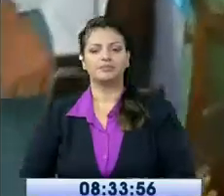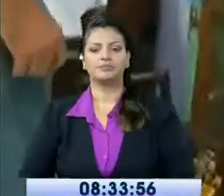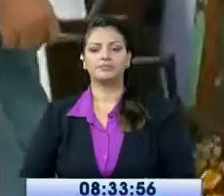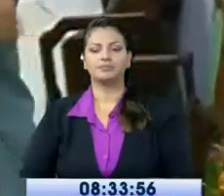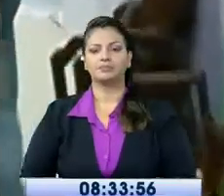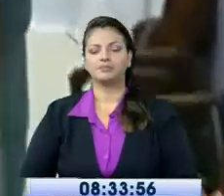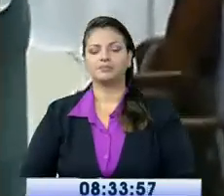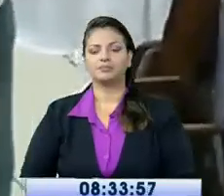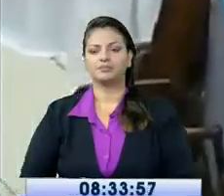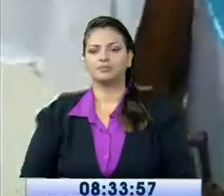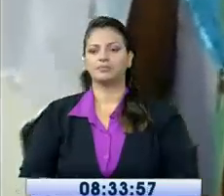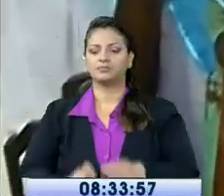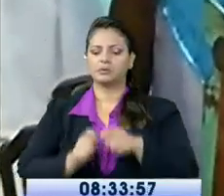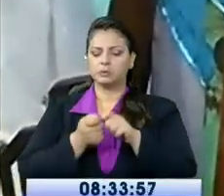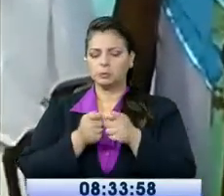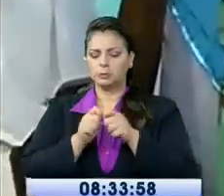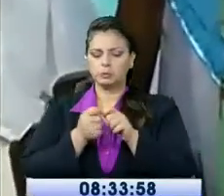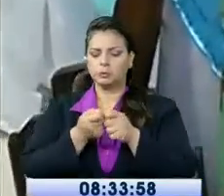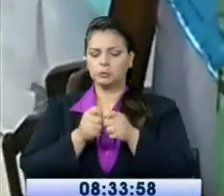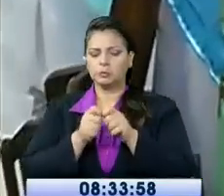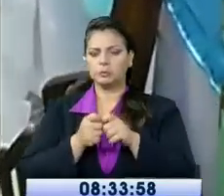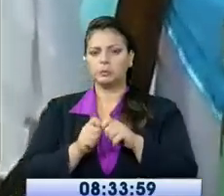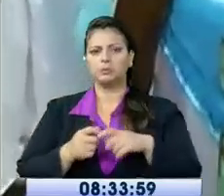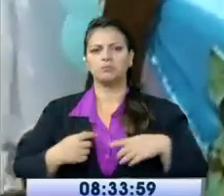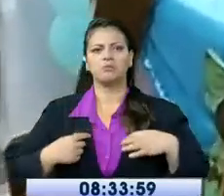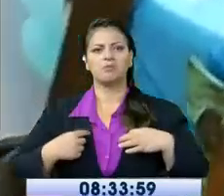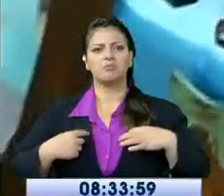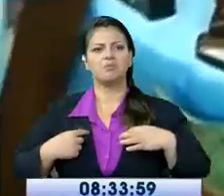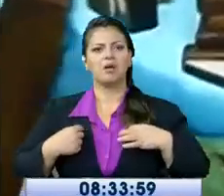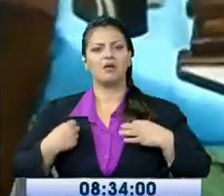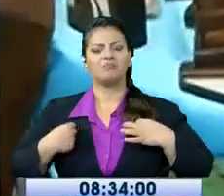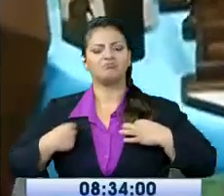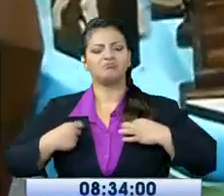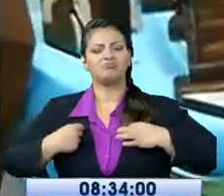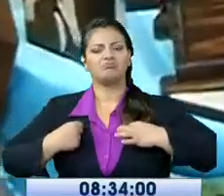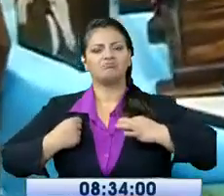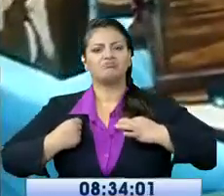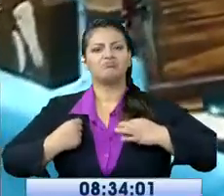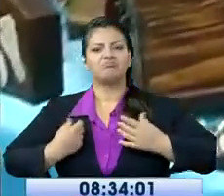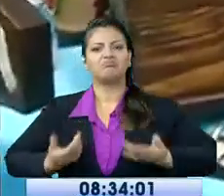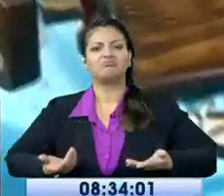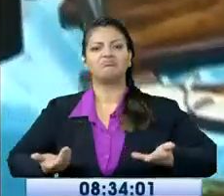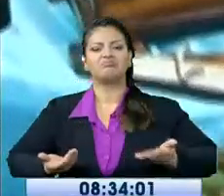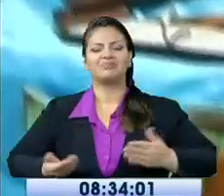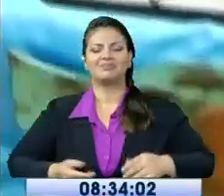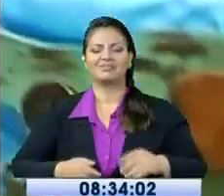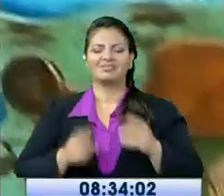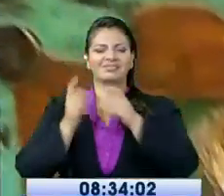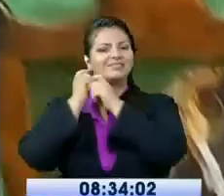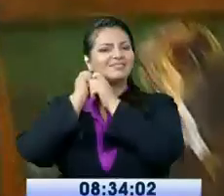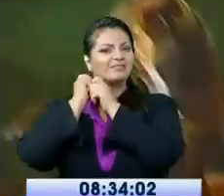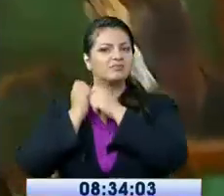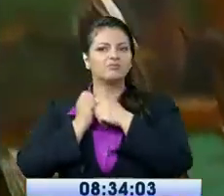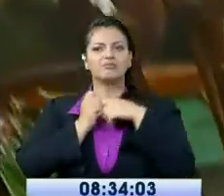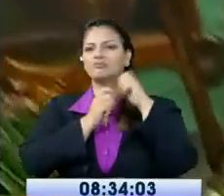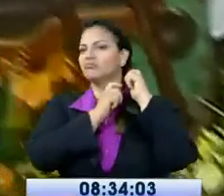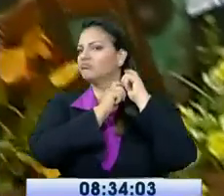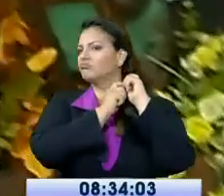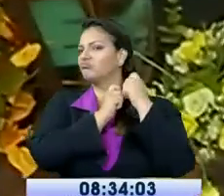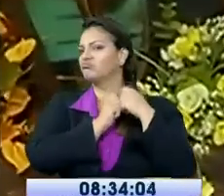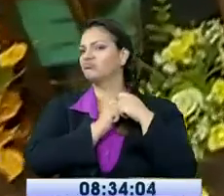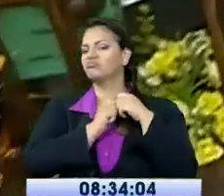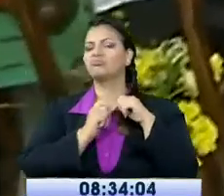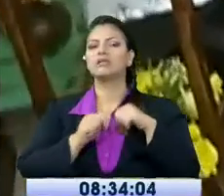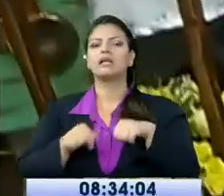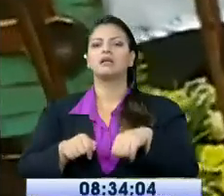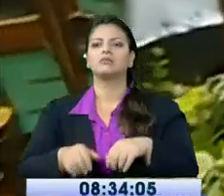este tipo de tela, de traje para las más pequeñas de la casa. Por acá vemos otro tipo de artesanías muy